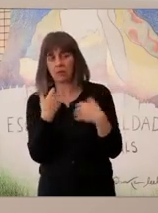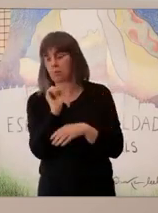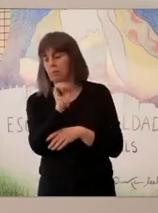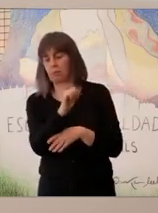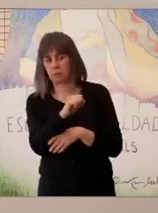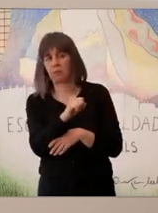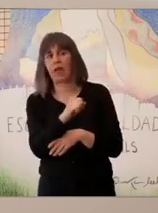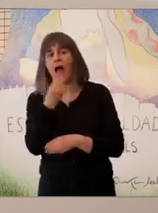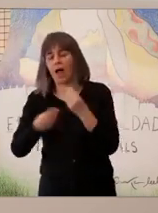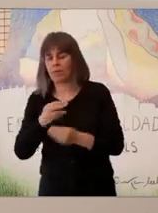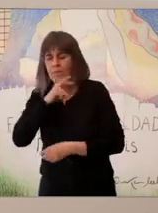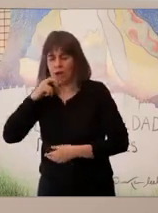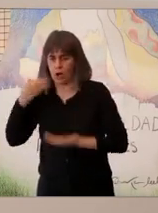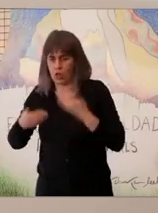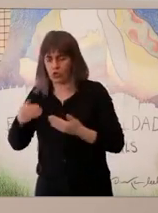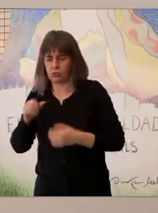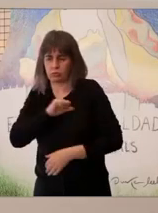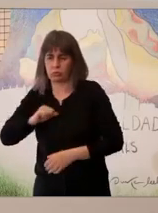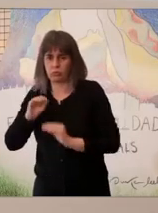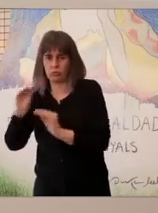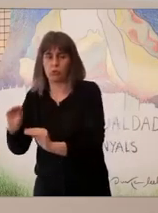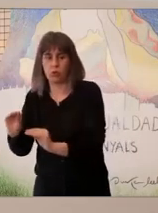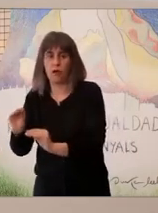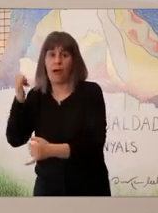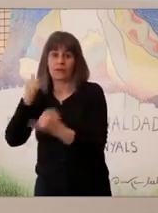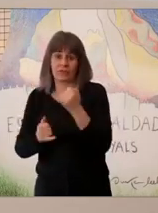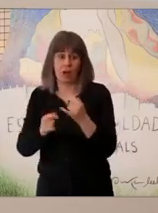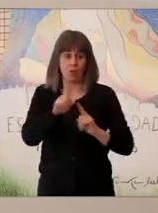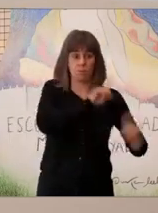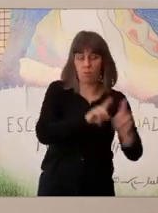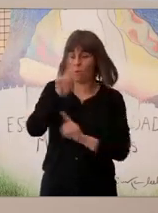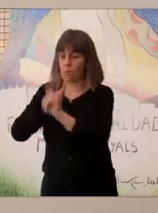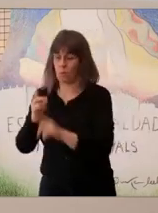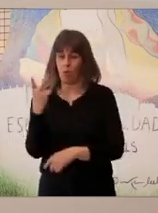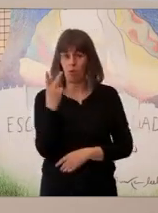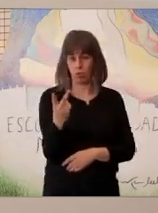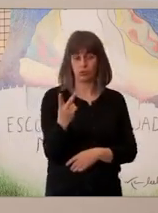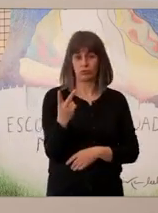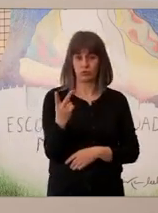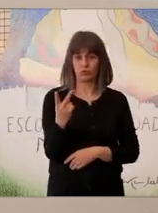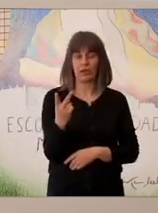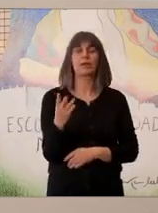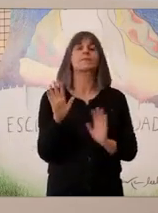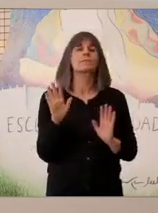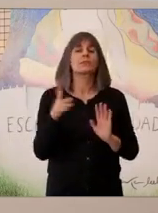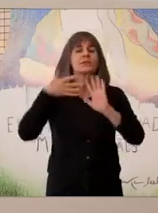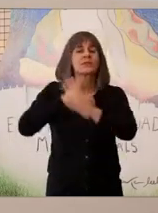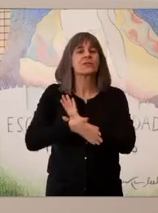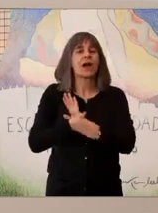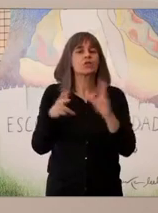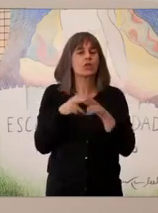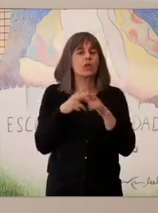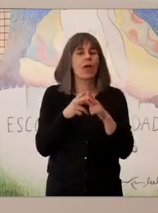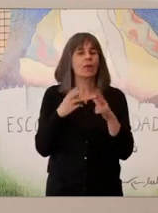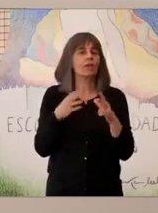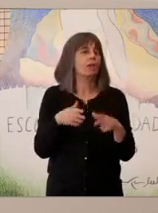tipo de valoraciones y tratamiento, evidentemente nos encontramos con dos problemas distintos, pero eso no quita que la sociedad se implique. Y yo lo